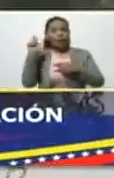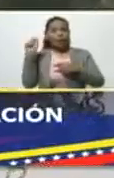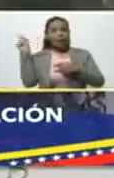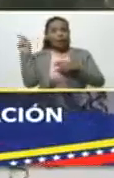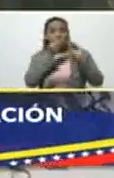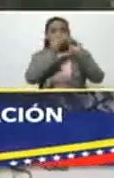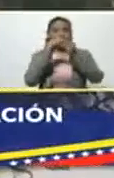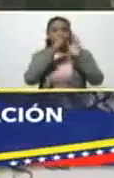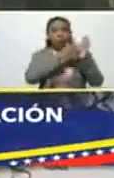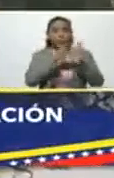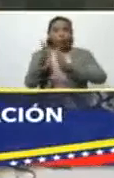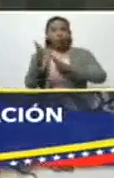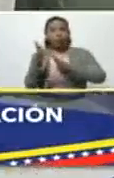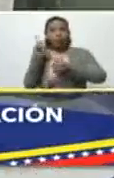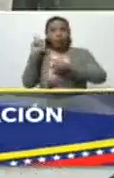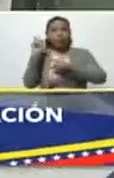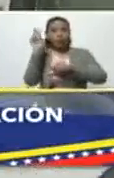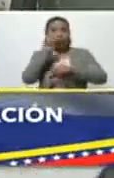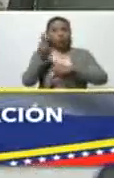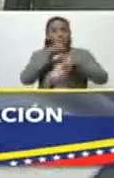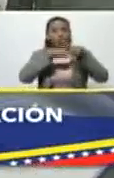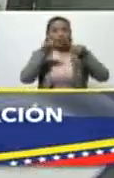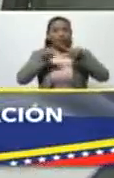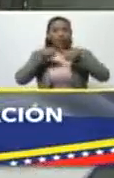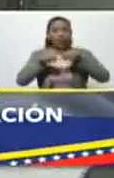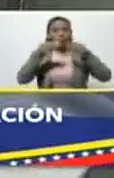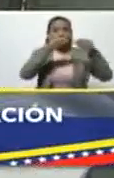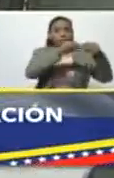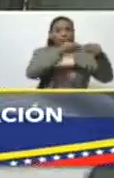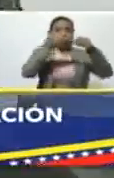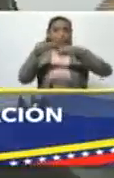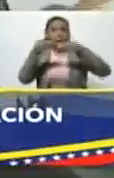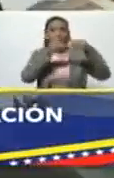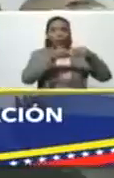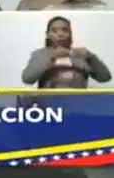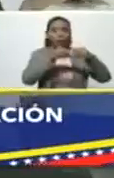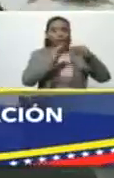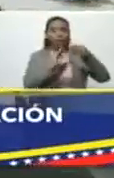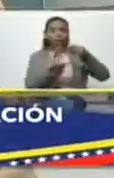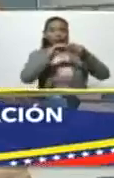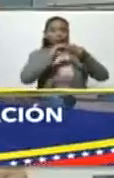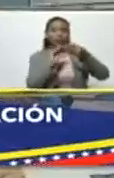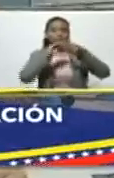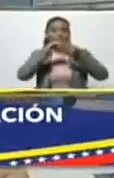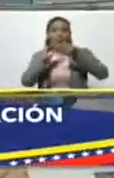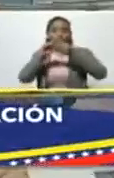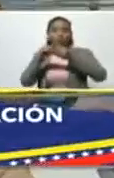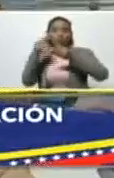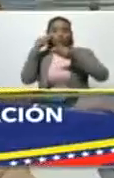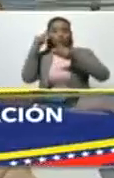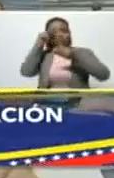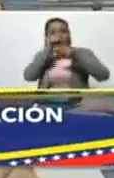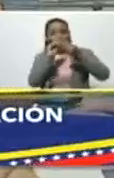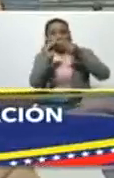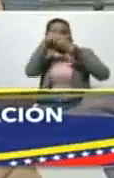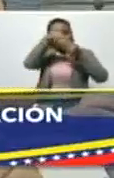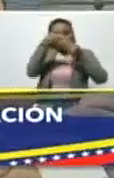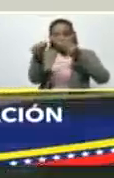se puede ver, haciendo uso de diferentes bloques de programación de una forma visual, de una forma